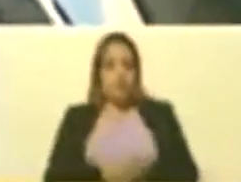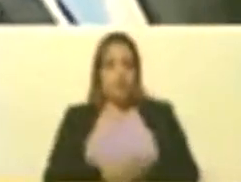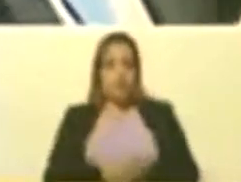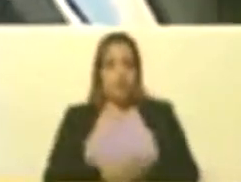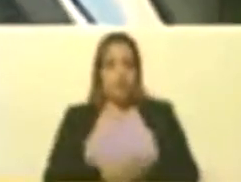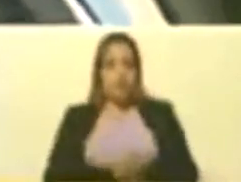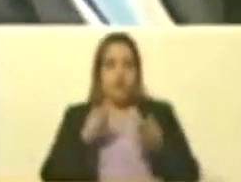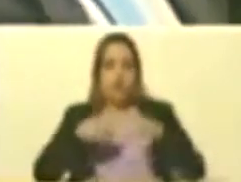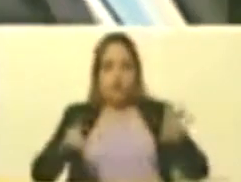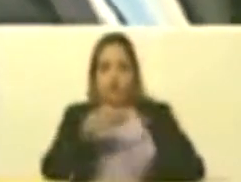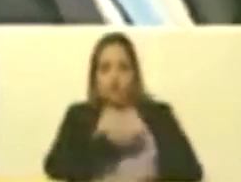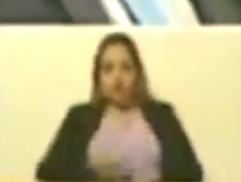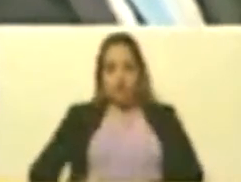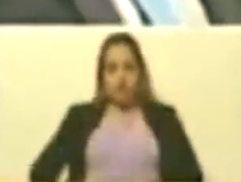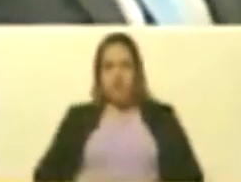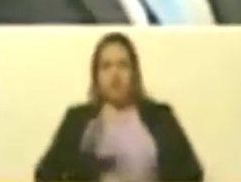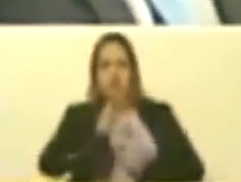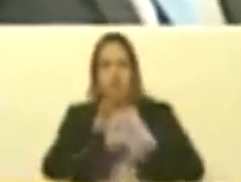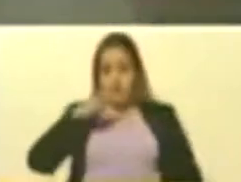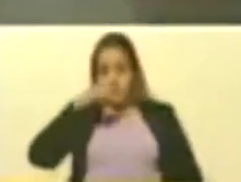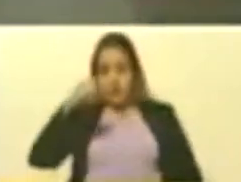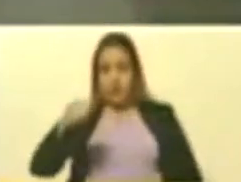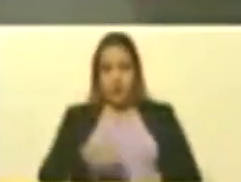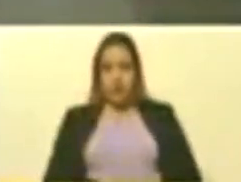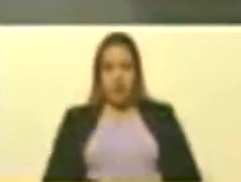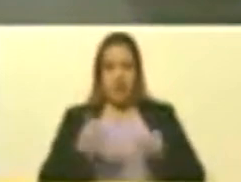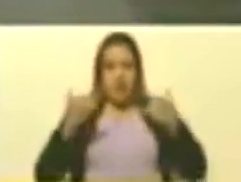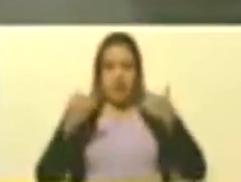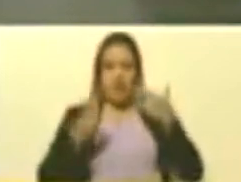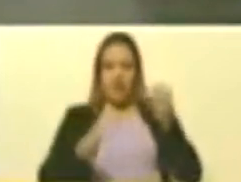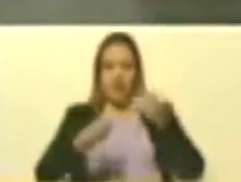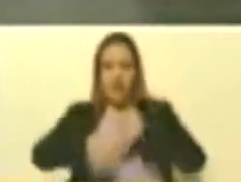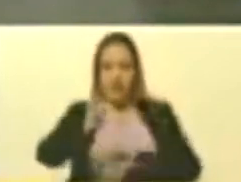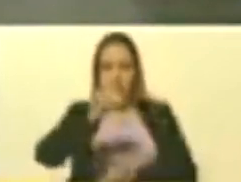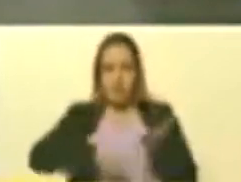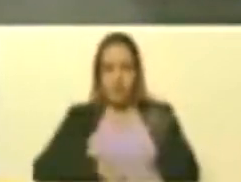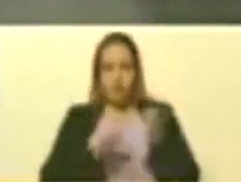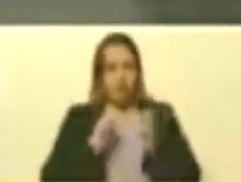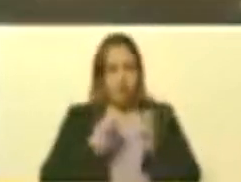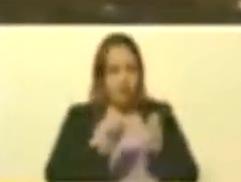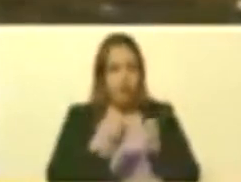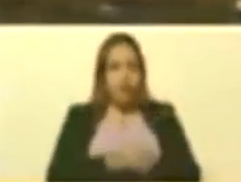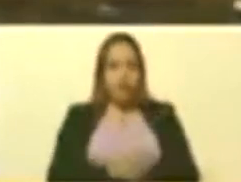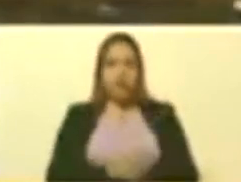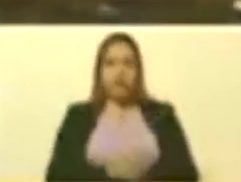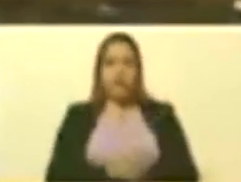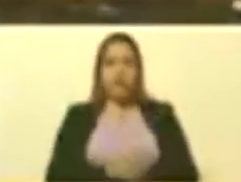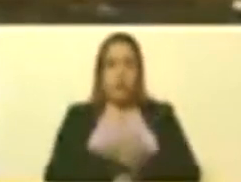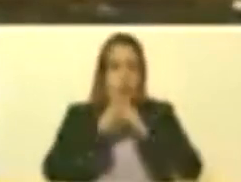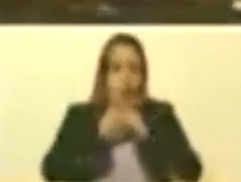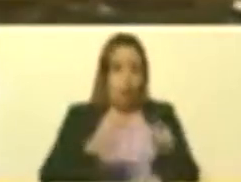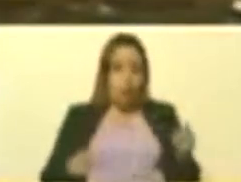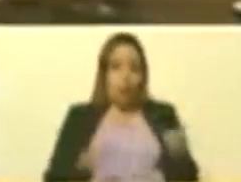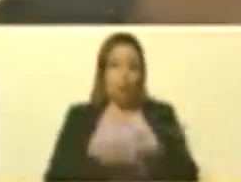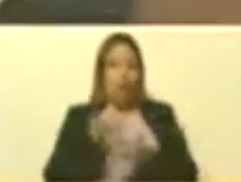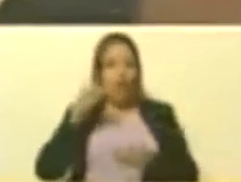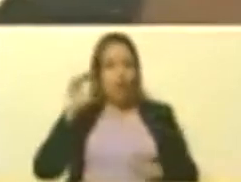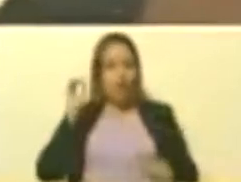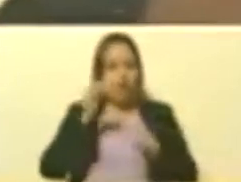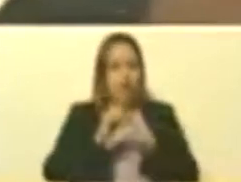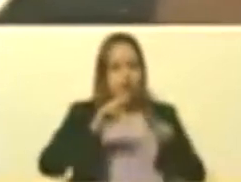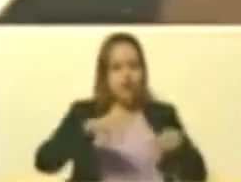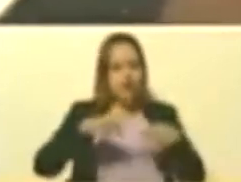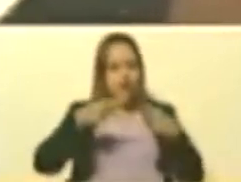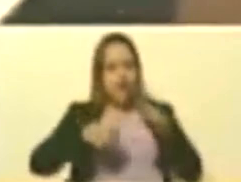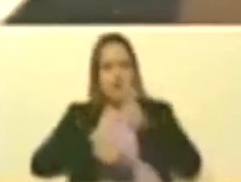Estado sostuvo conversaciones respetuosas con los mencionados actores políticos, hecho que busca avanzar en un diálogo